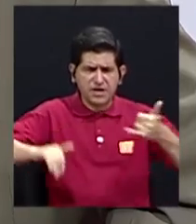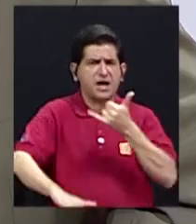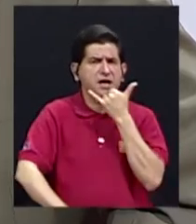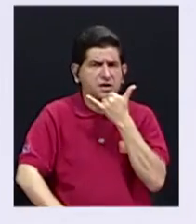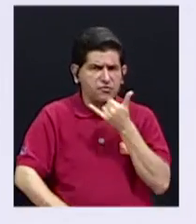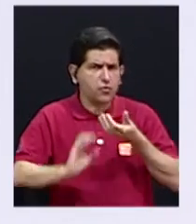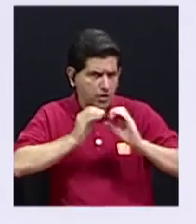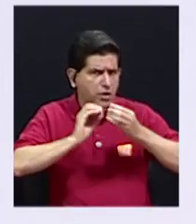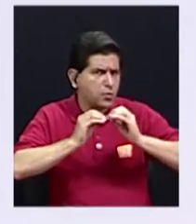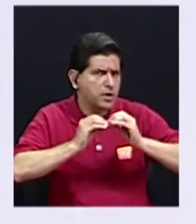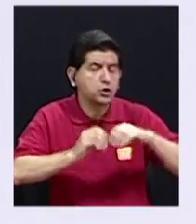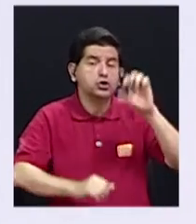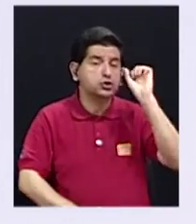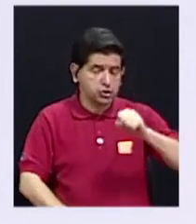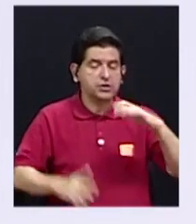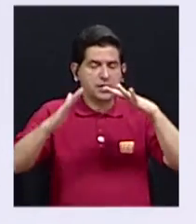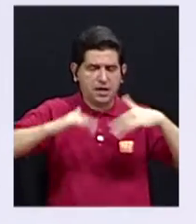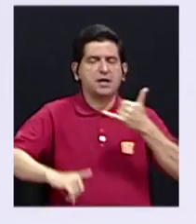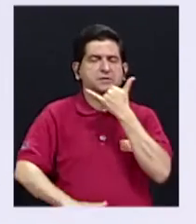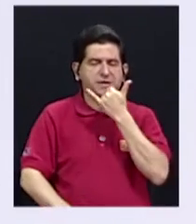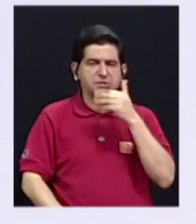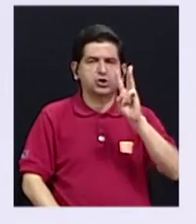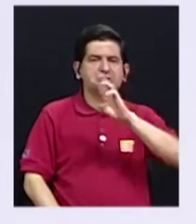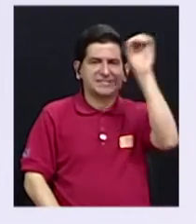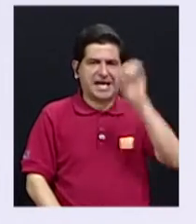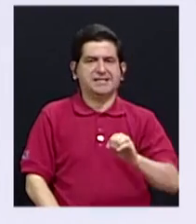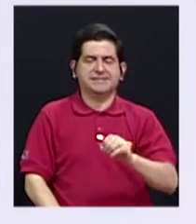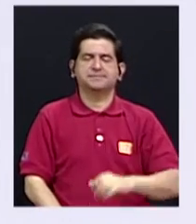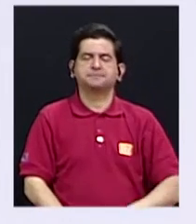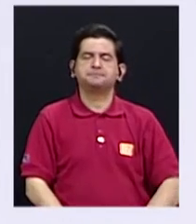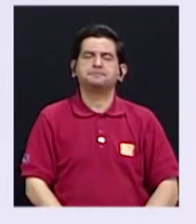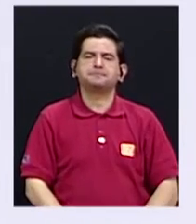en los datos es si hay un margen de error del 6%